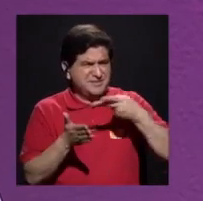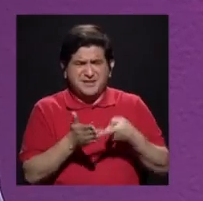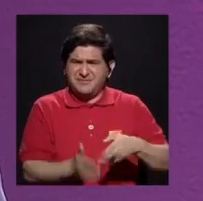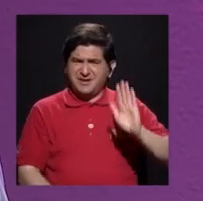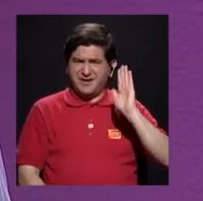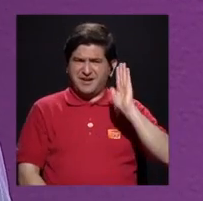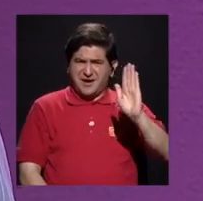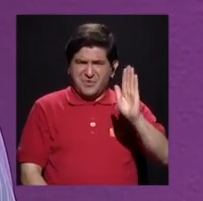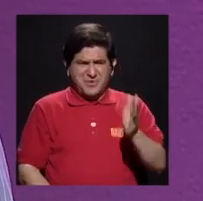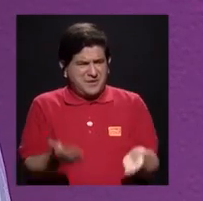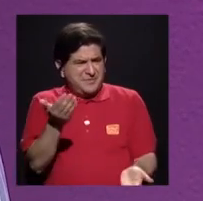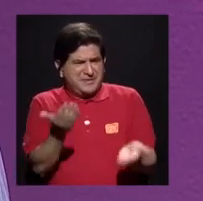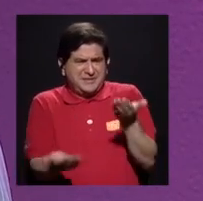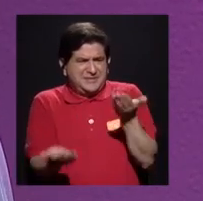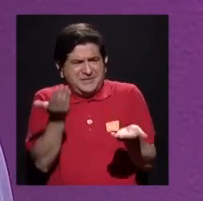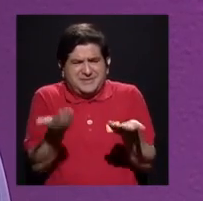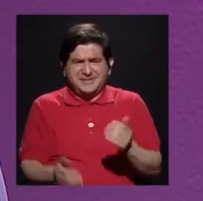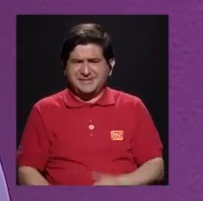poco